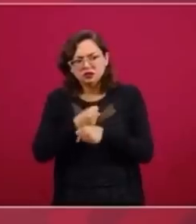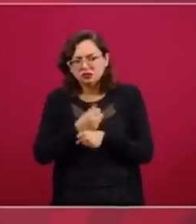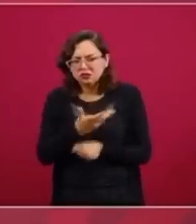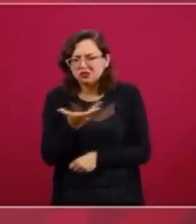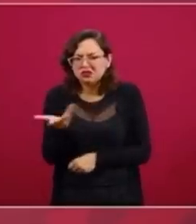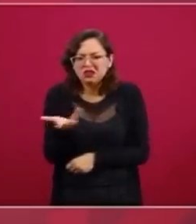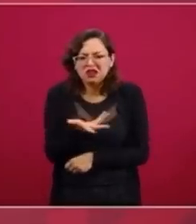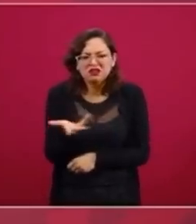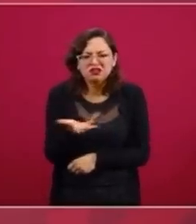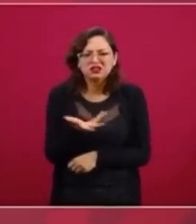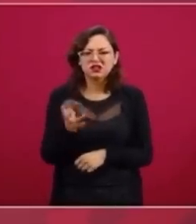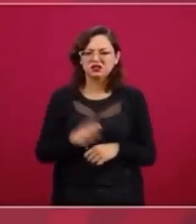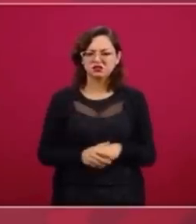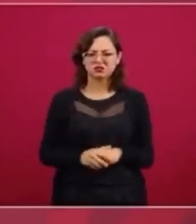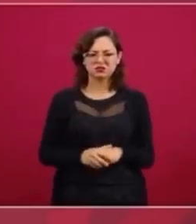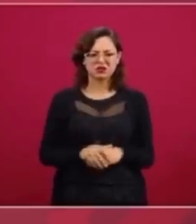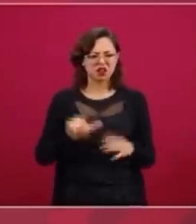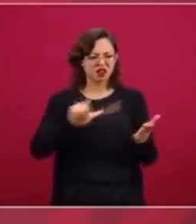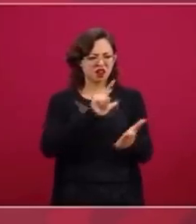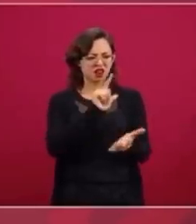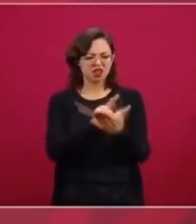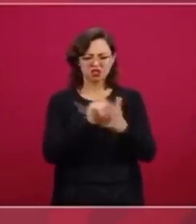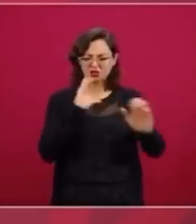a las comunicaciones,